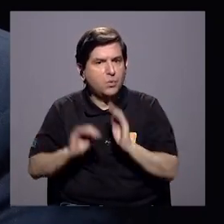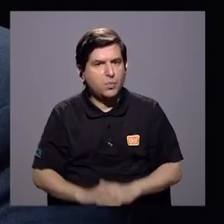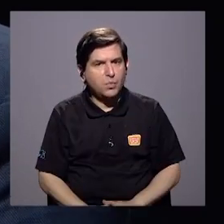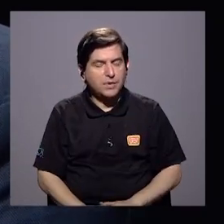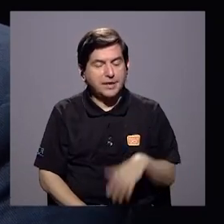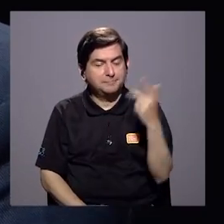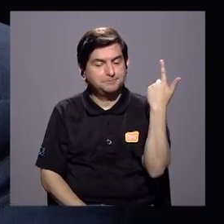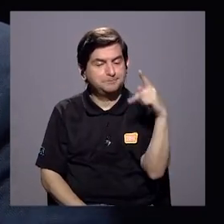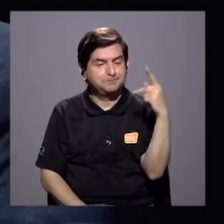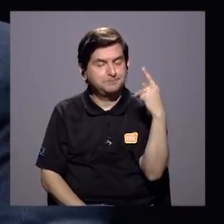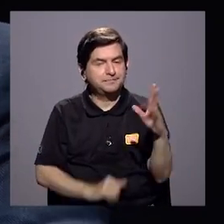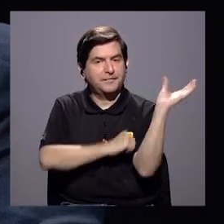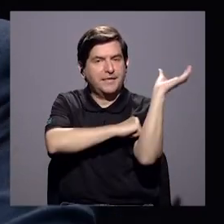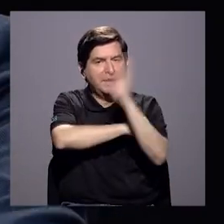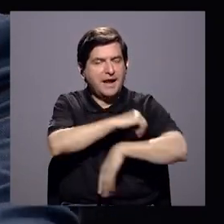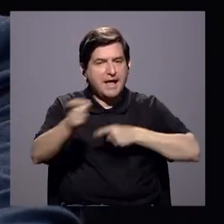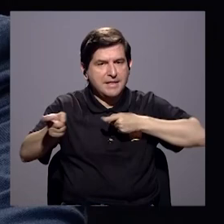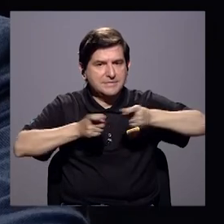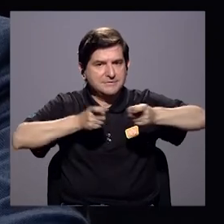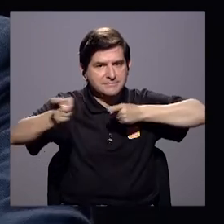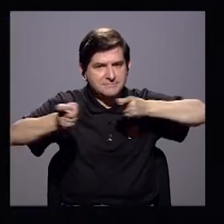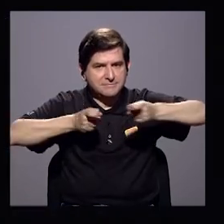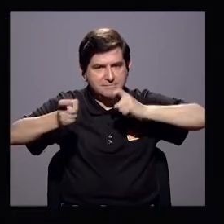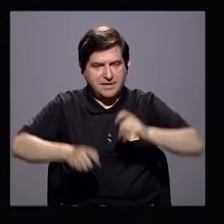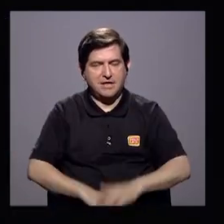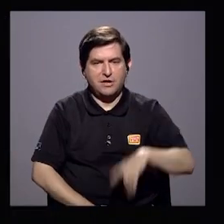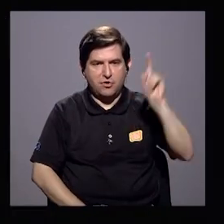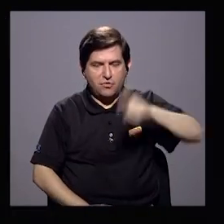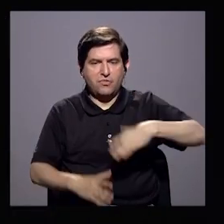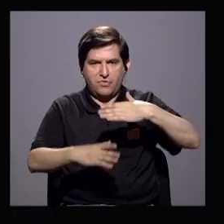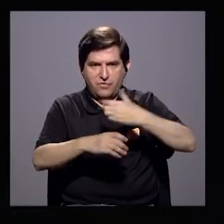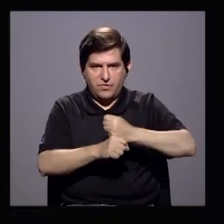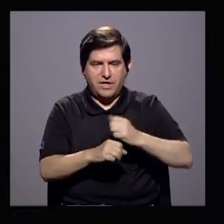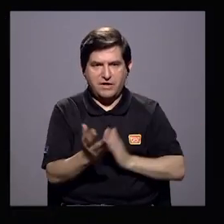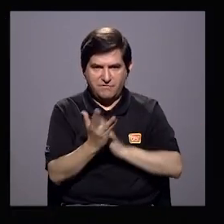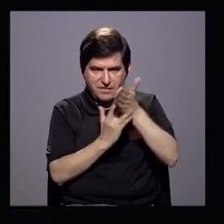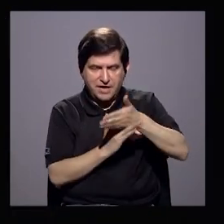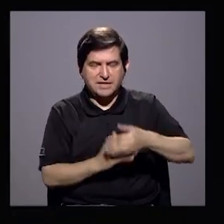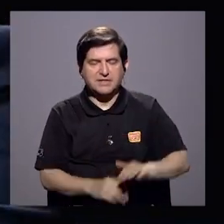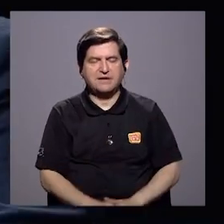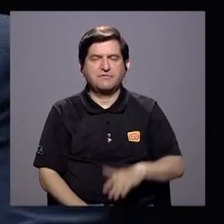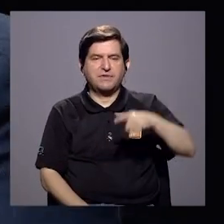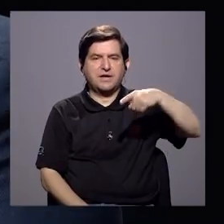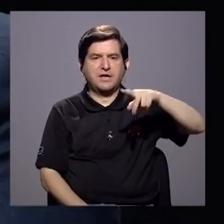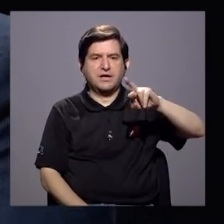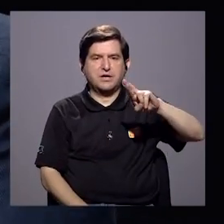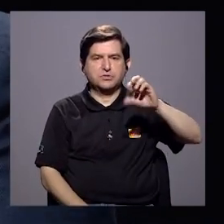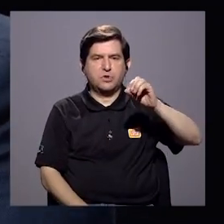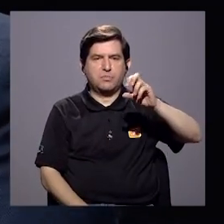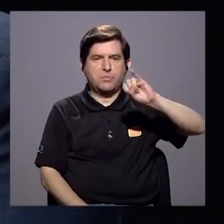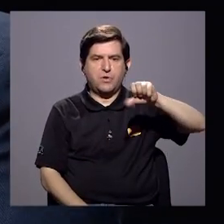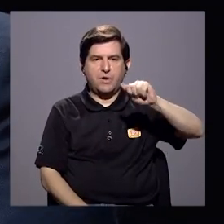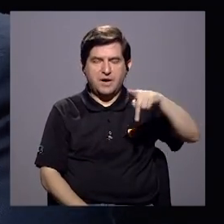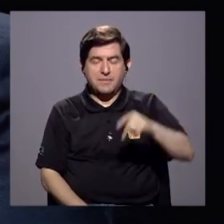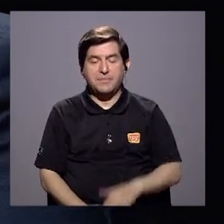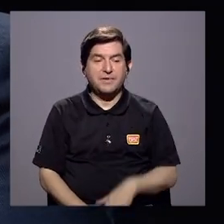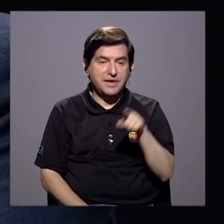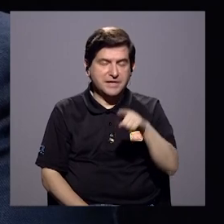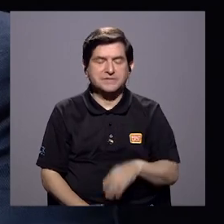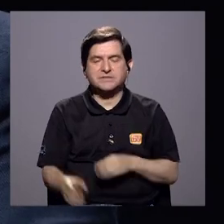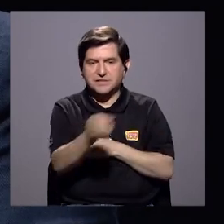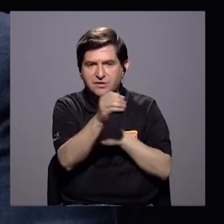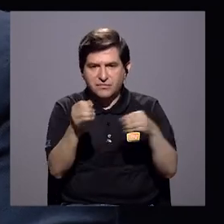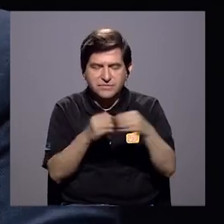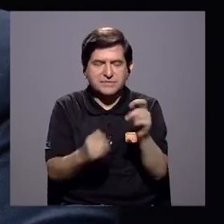pues se exponen a las sanciones administrativas que debe realizarse a través de la programa que pareciera que está agencia de protección de los